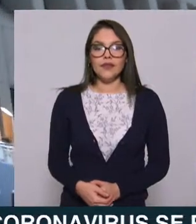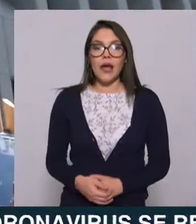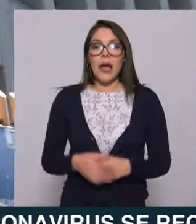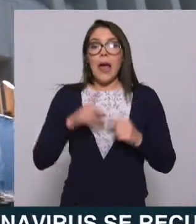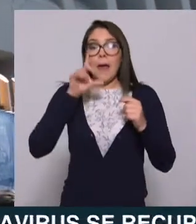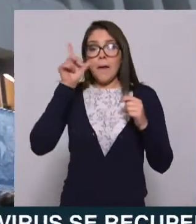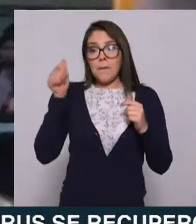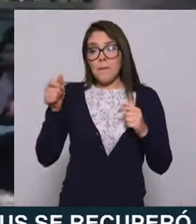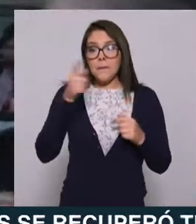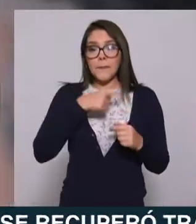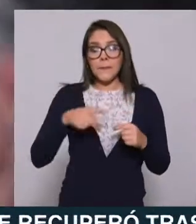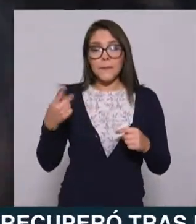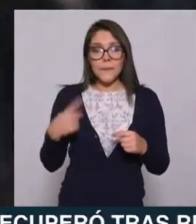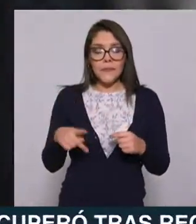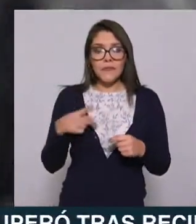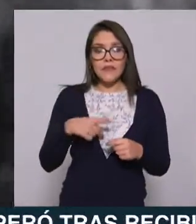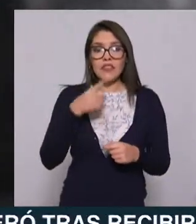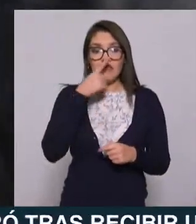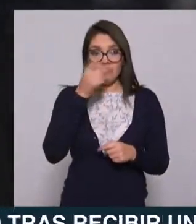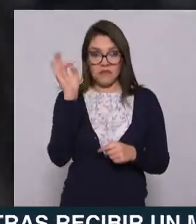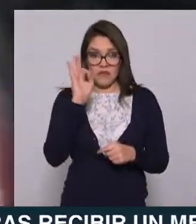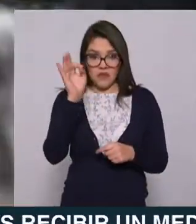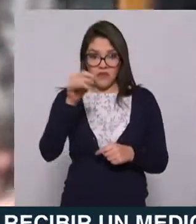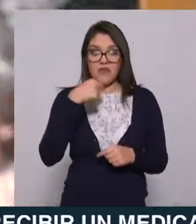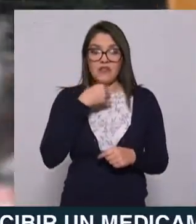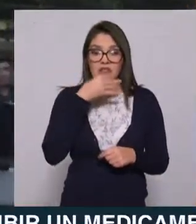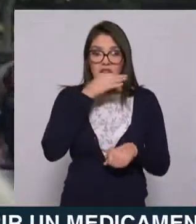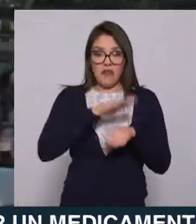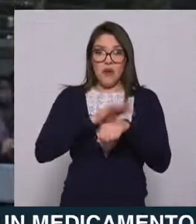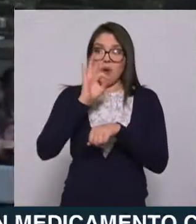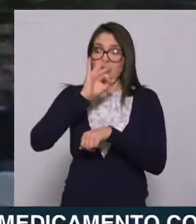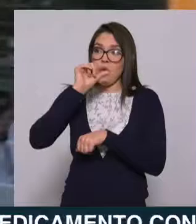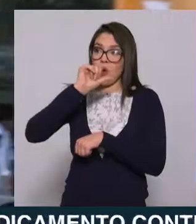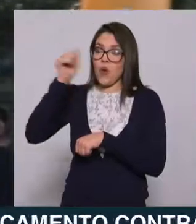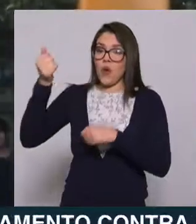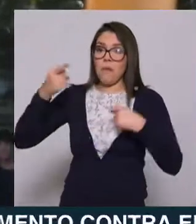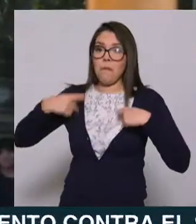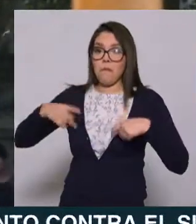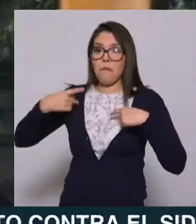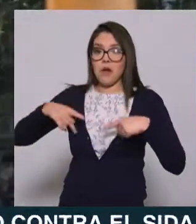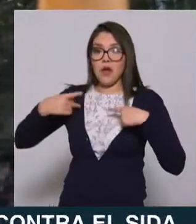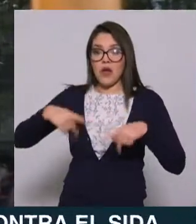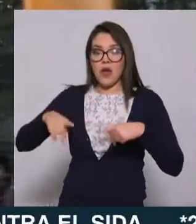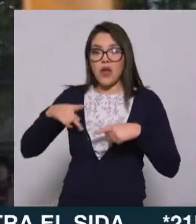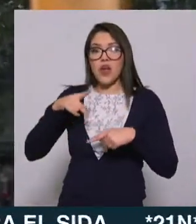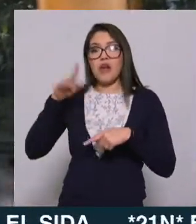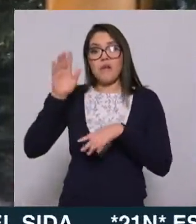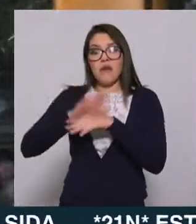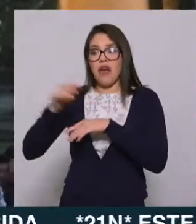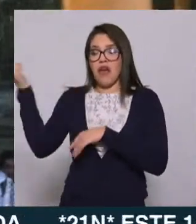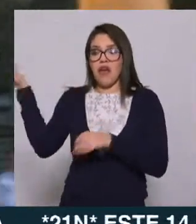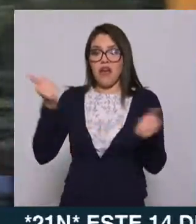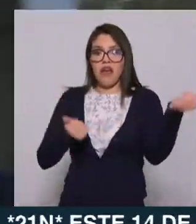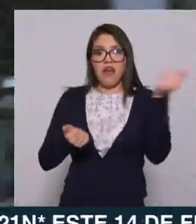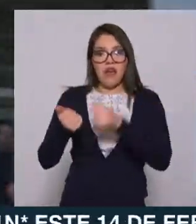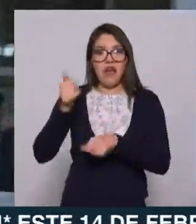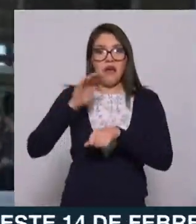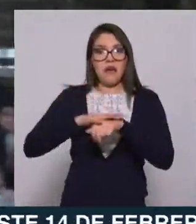Los alumnos encapuchados amenazaron con traer a más personas de otras escuelas para reforzar su intento por tomar la